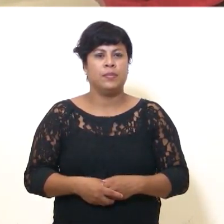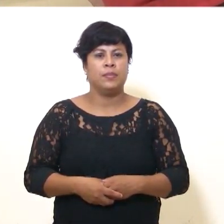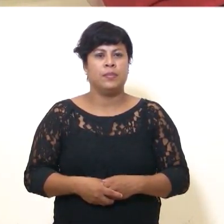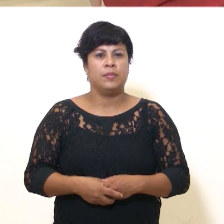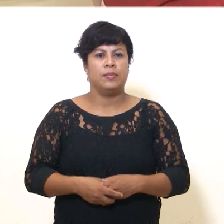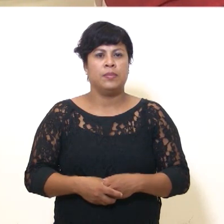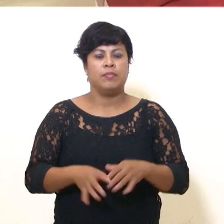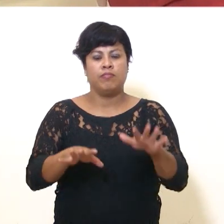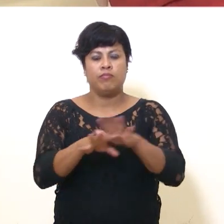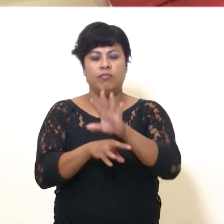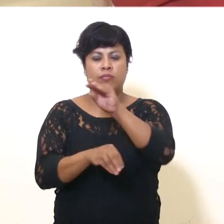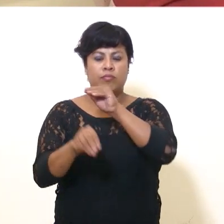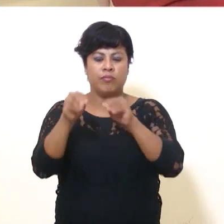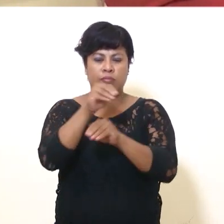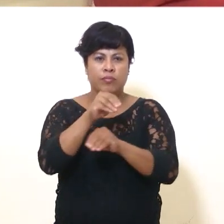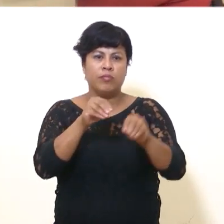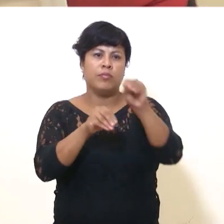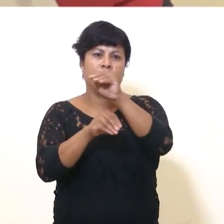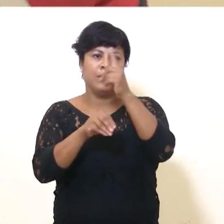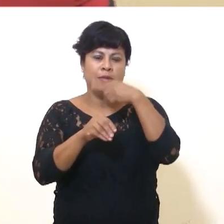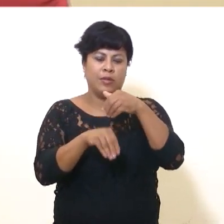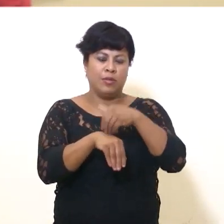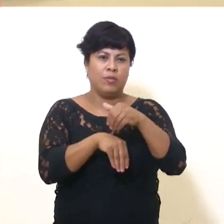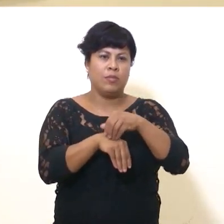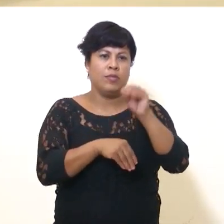voy a hacer aquí unos cambios para que me quepa.